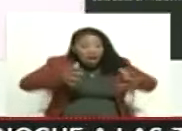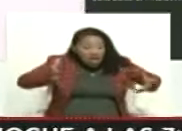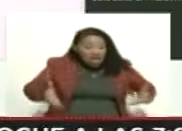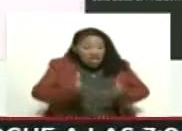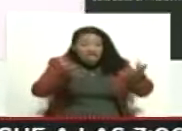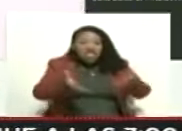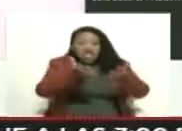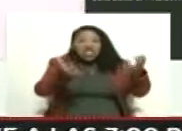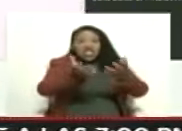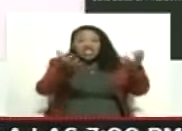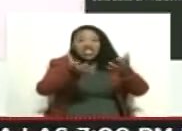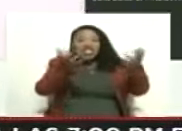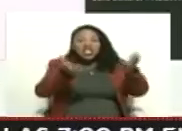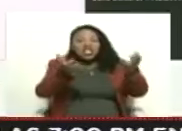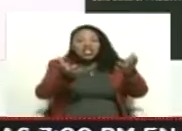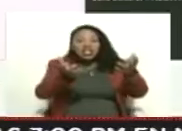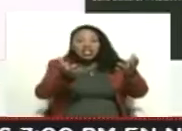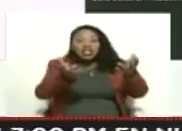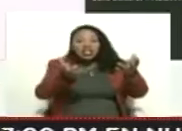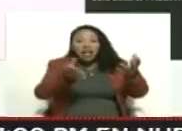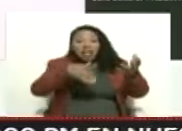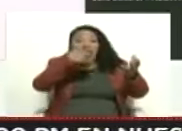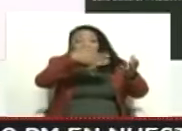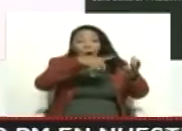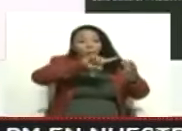ponen a a azar